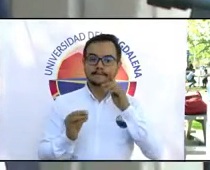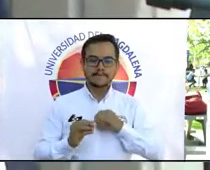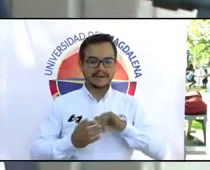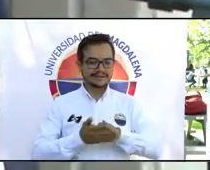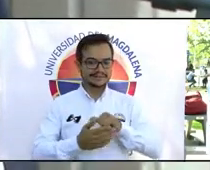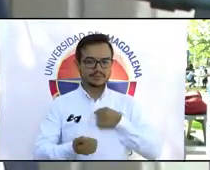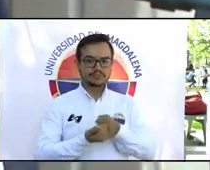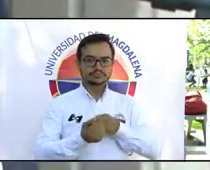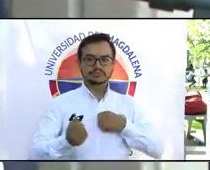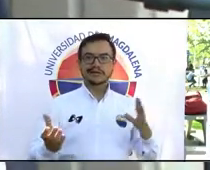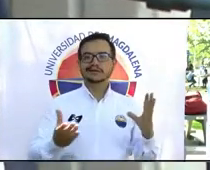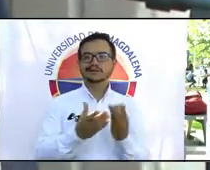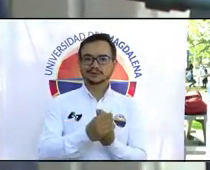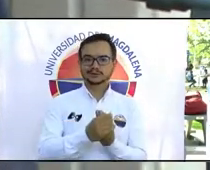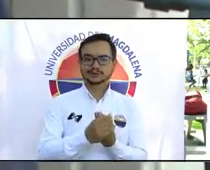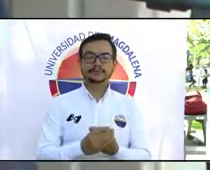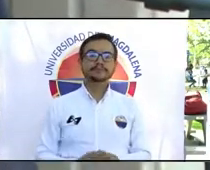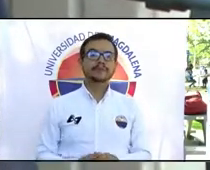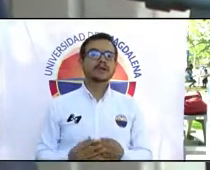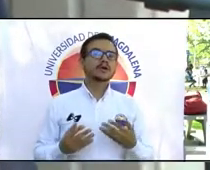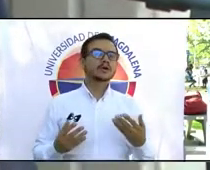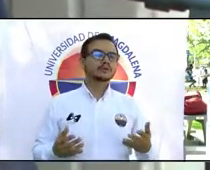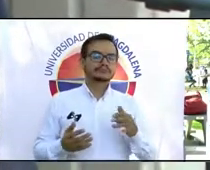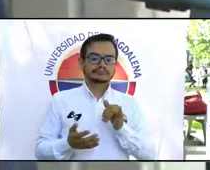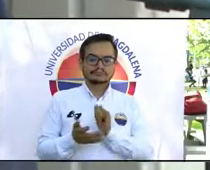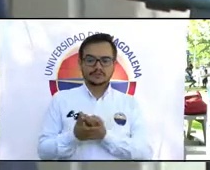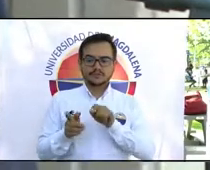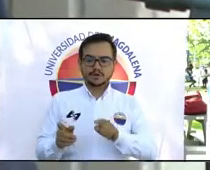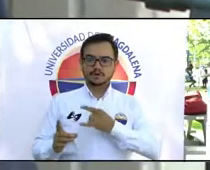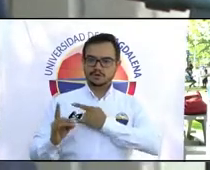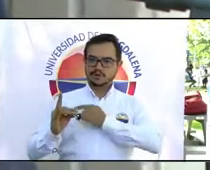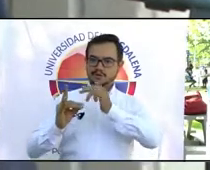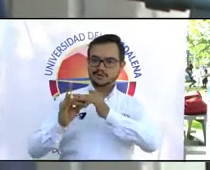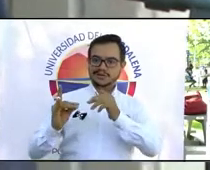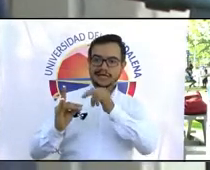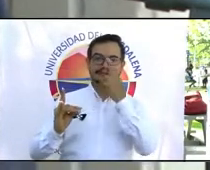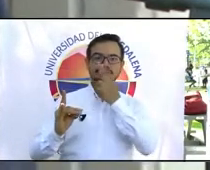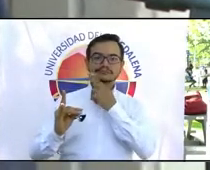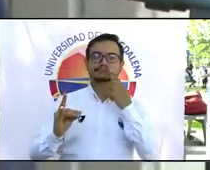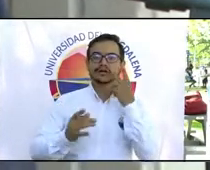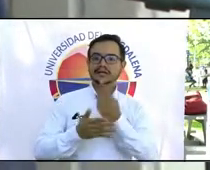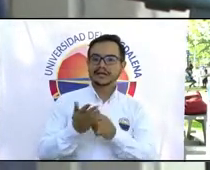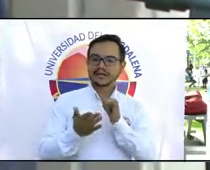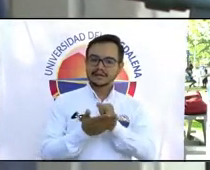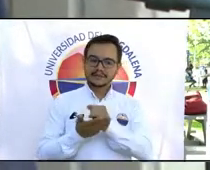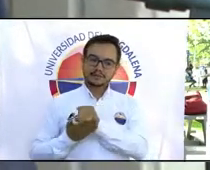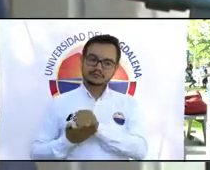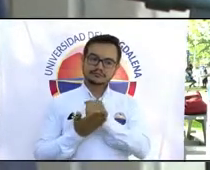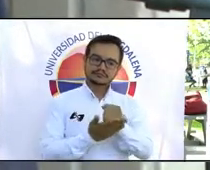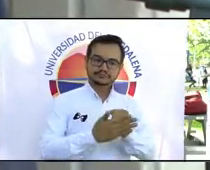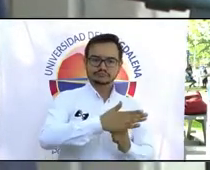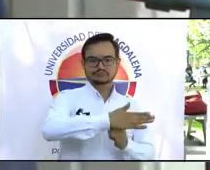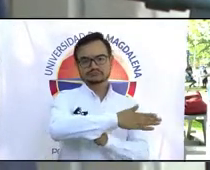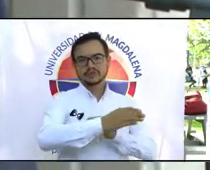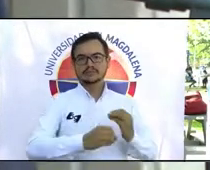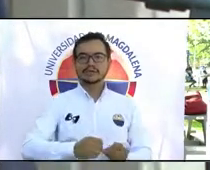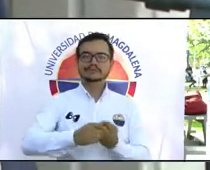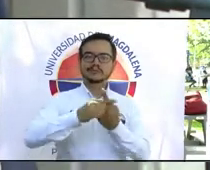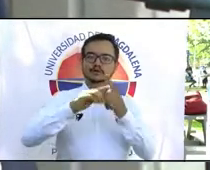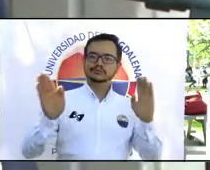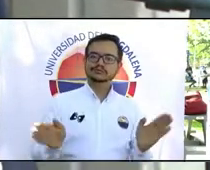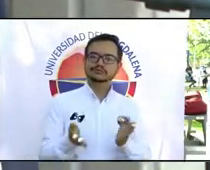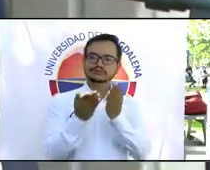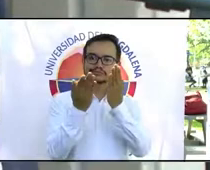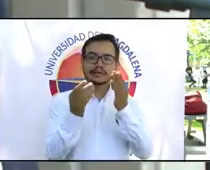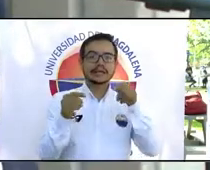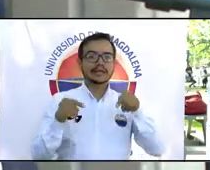sostenibilidad e inclusión, correspondiente al eje Universidad comprometida con la sostenibilidad y la resiliencia organizacional del